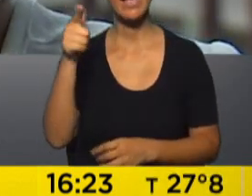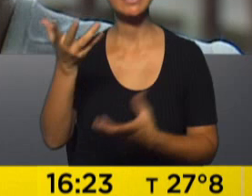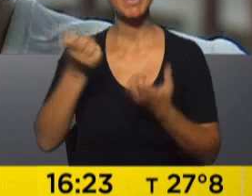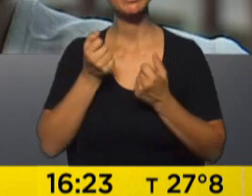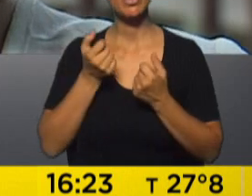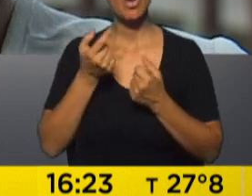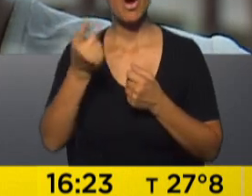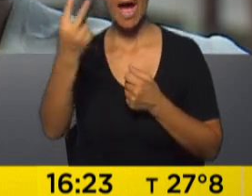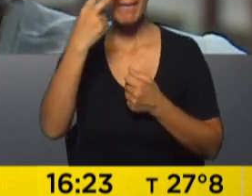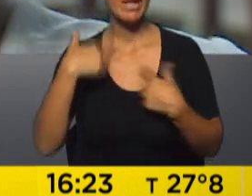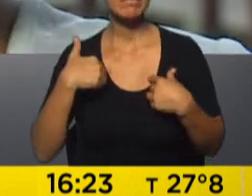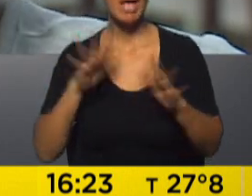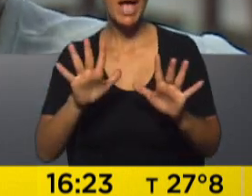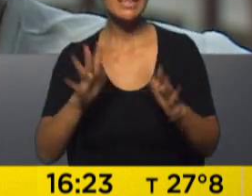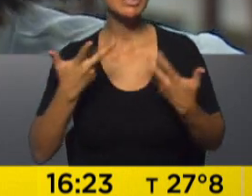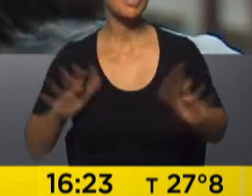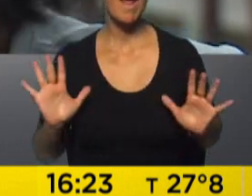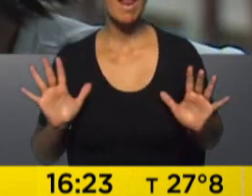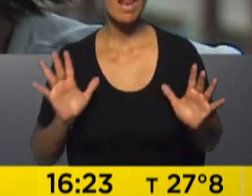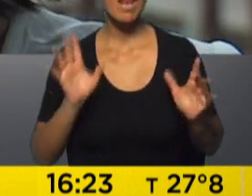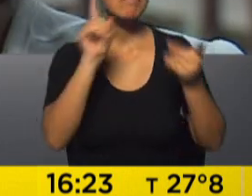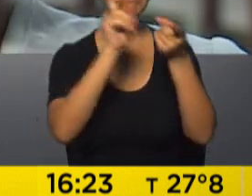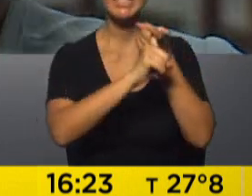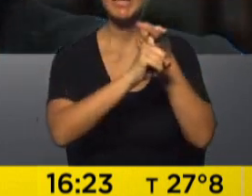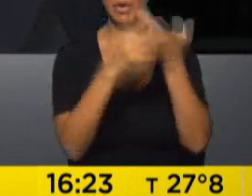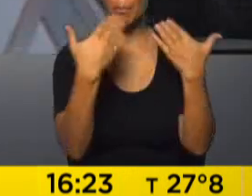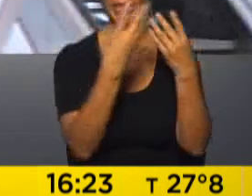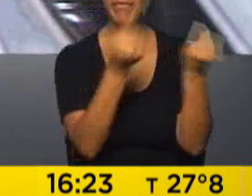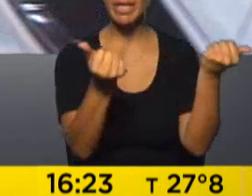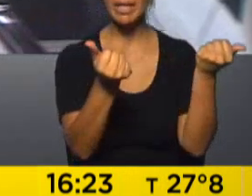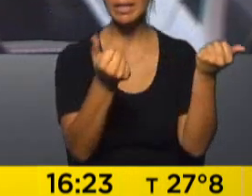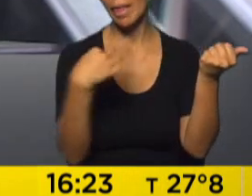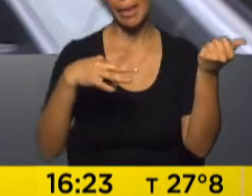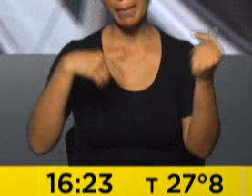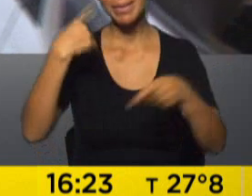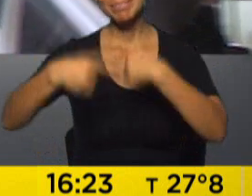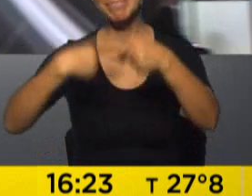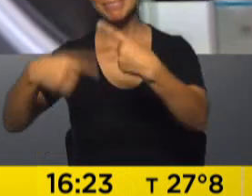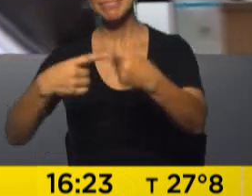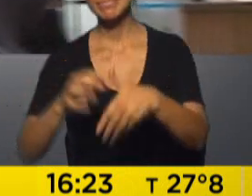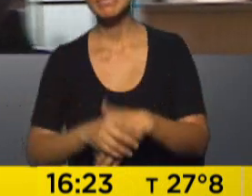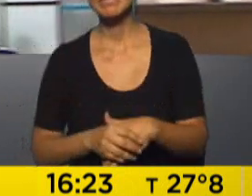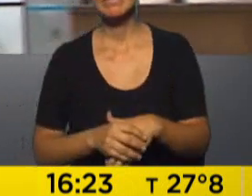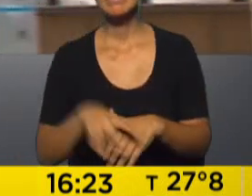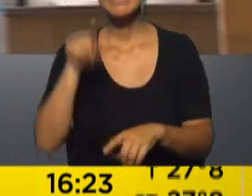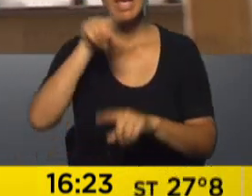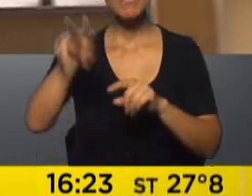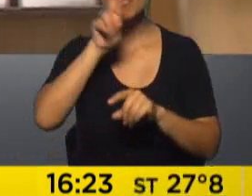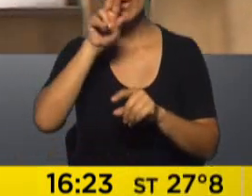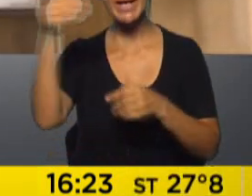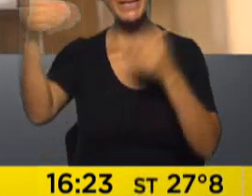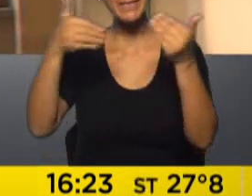pasa. El matrimonio se termina y hay que seguir. Ellas vienen eso. Buscando a alguien que